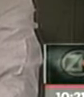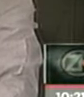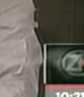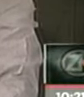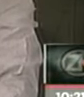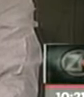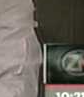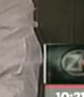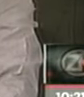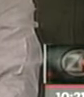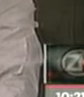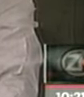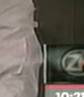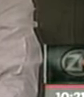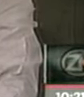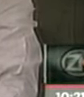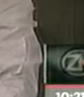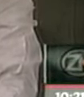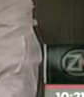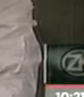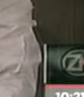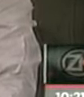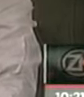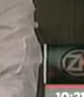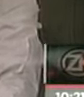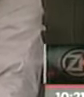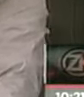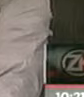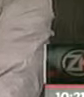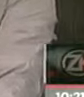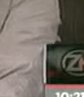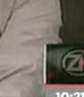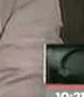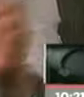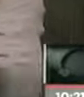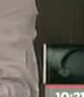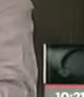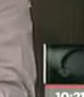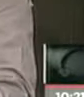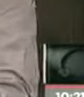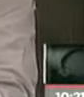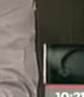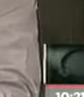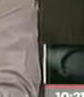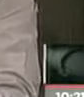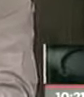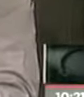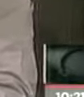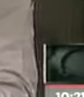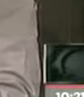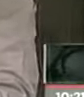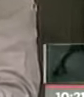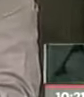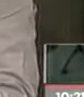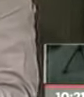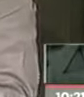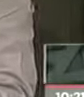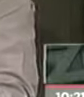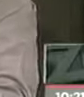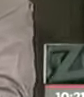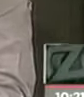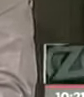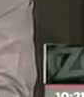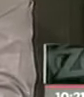recuperándose, sacando lo mejor de sí, su espíritu combativo y valiente. Así que le mandamos un saludo por ahí. Hoy, el día de hoy, no va a estar el